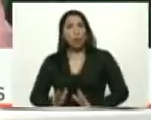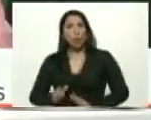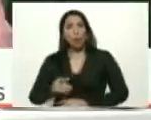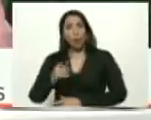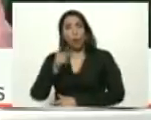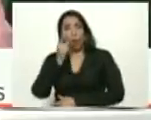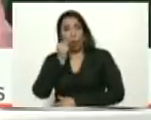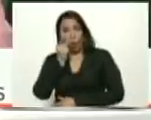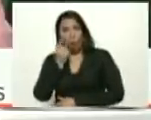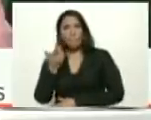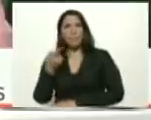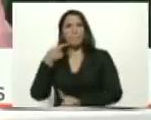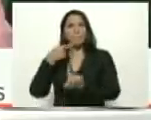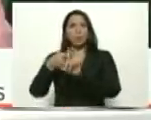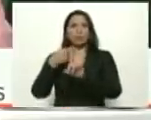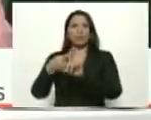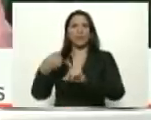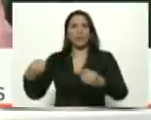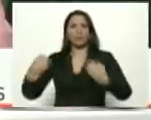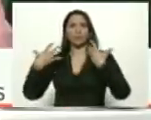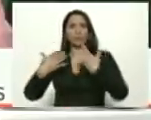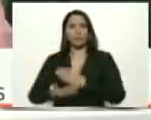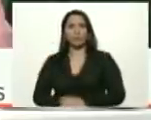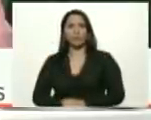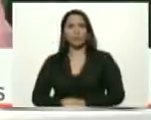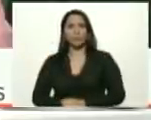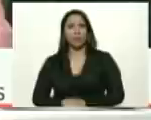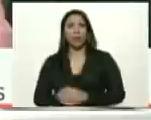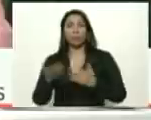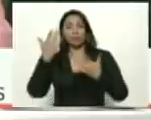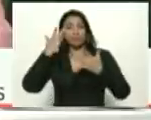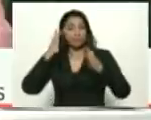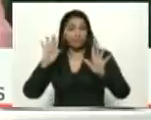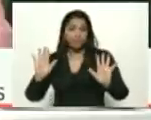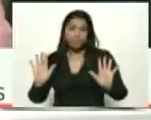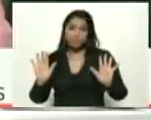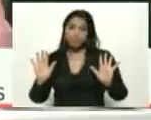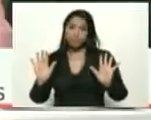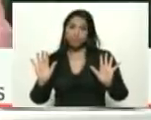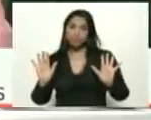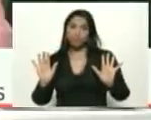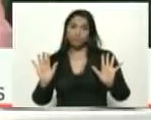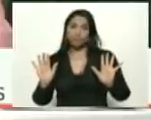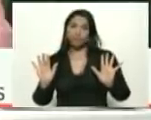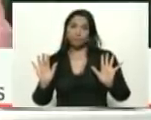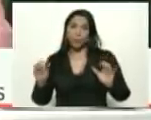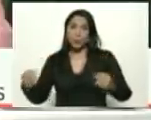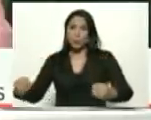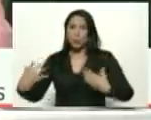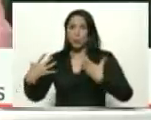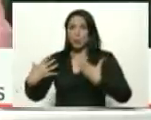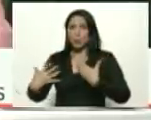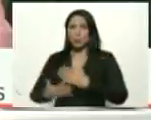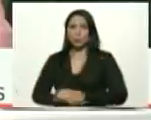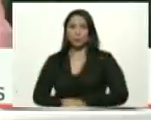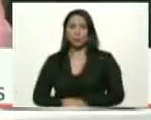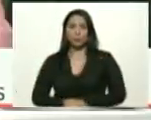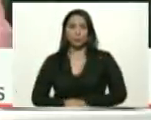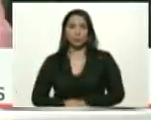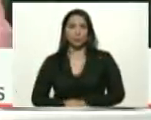de COVID-19, todo presume que se contagió